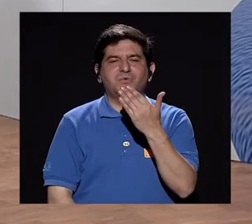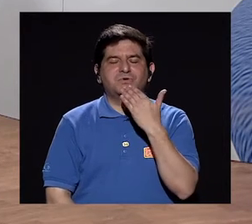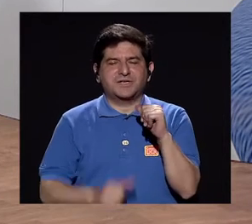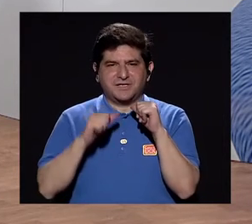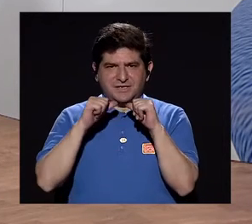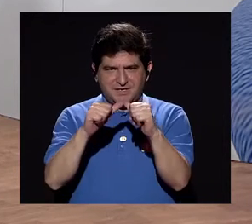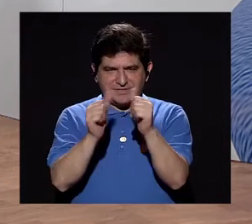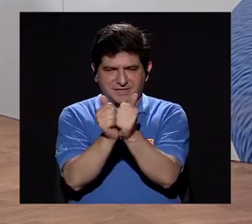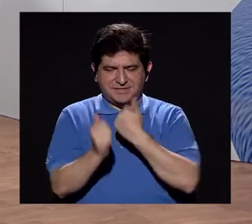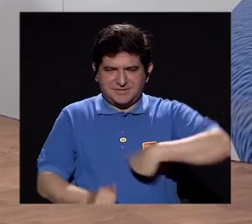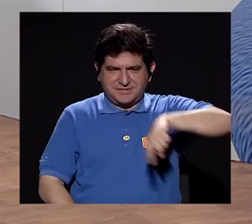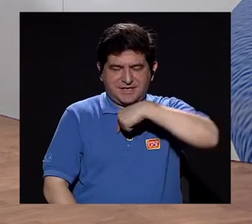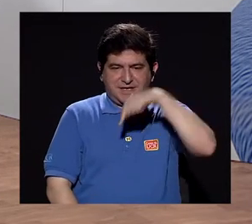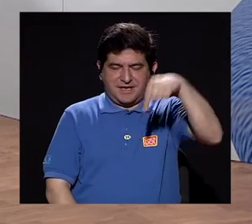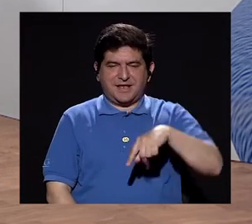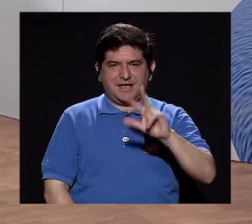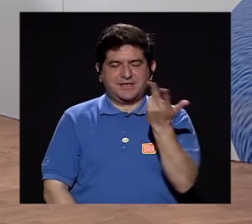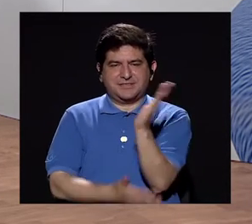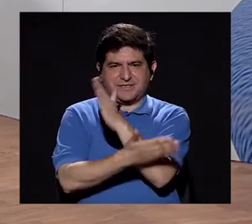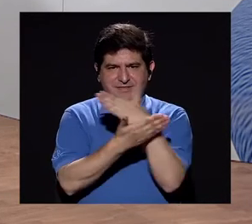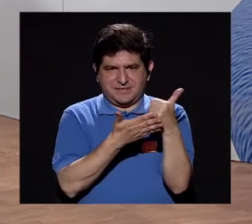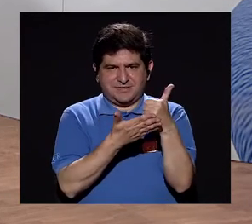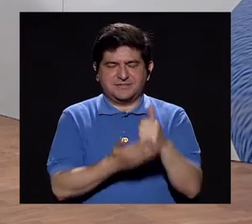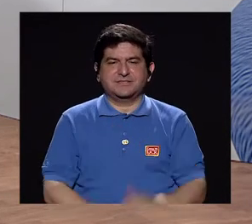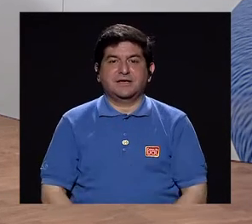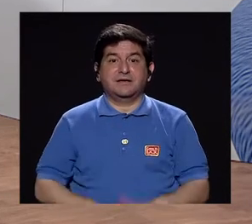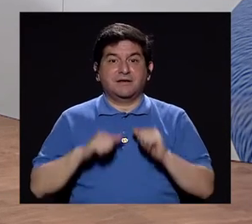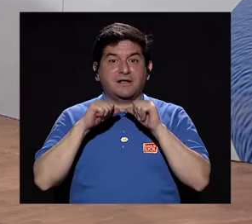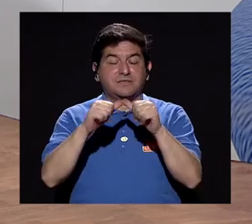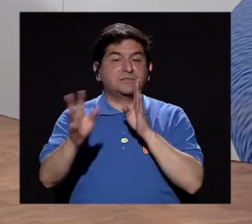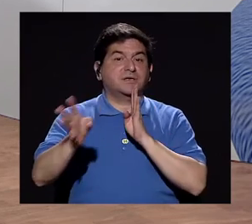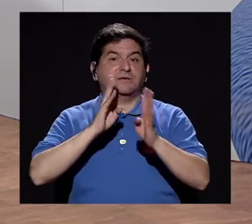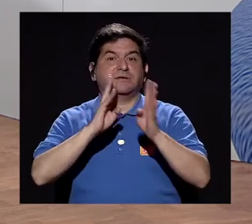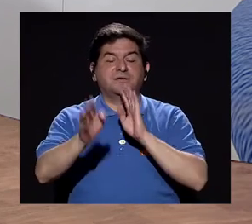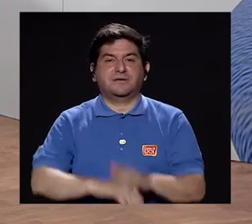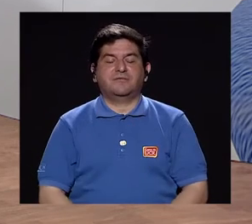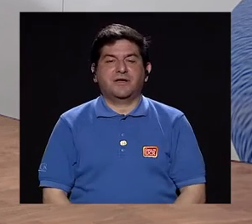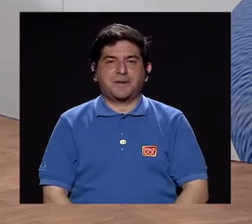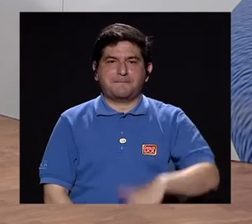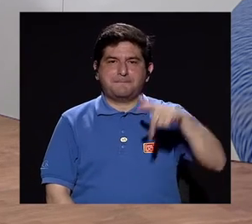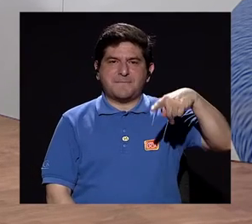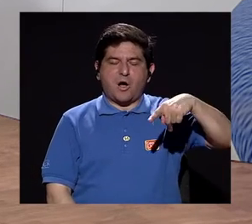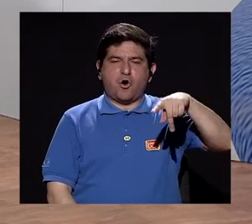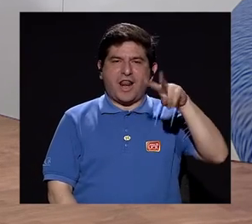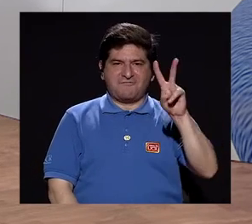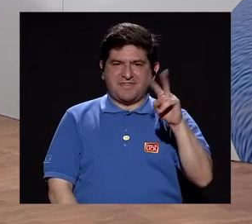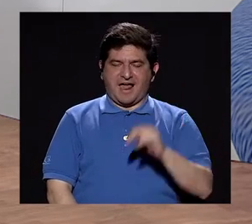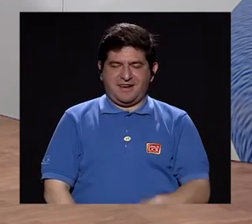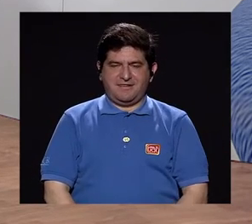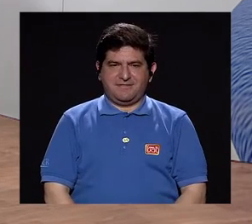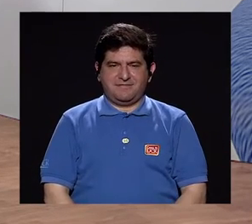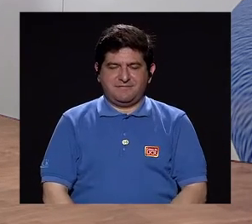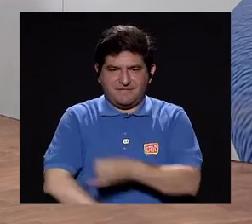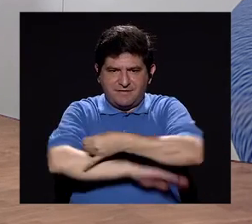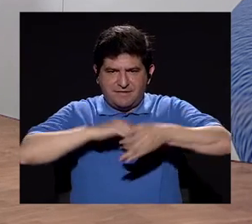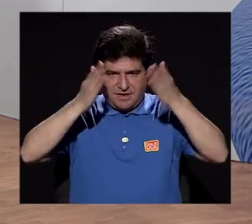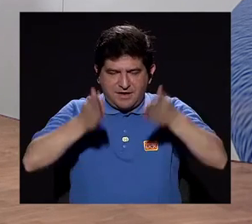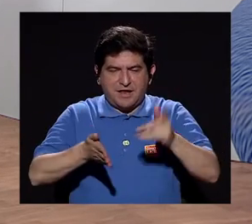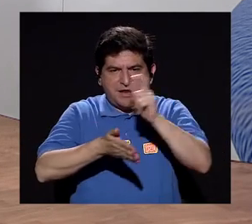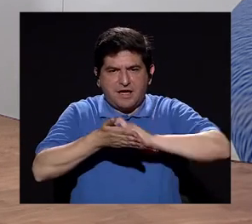gracias por continuar con nosotros en este tercer segmento vamos a continuar conversando con paola vidal